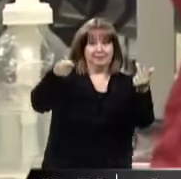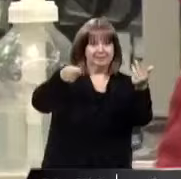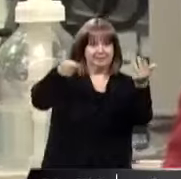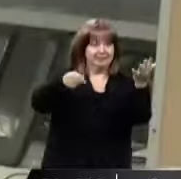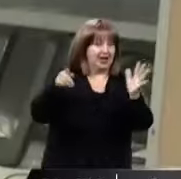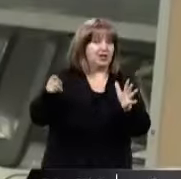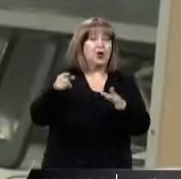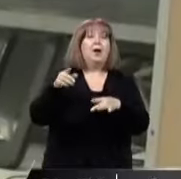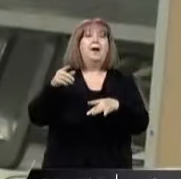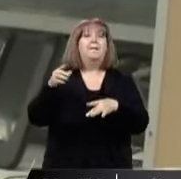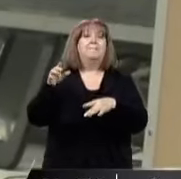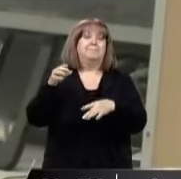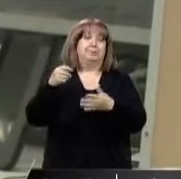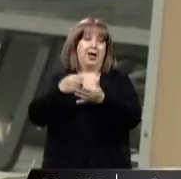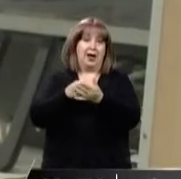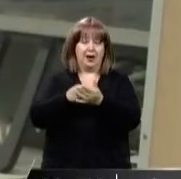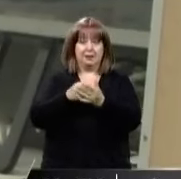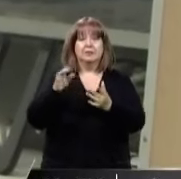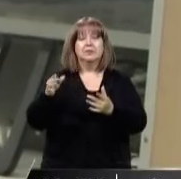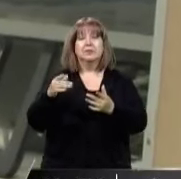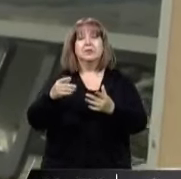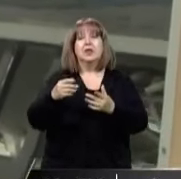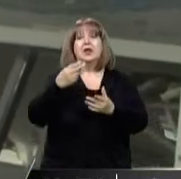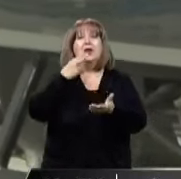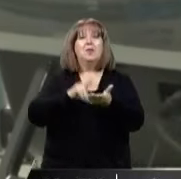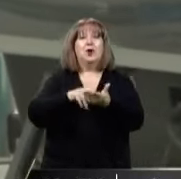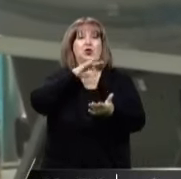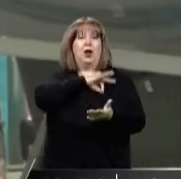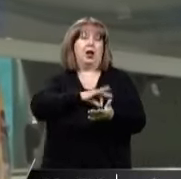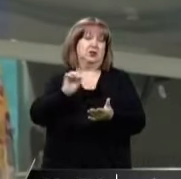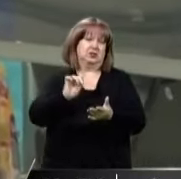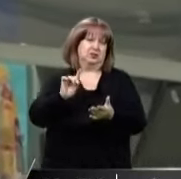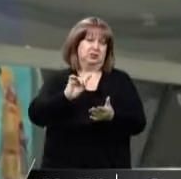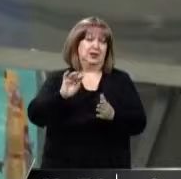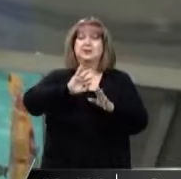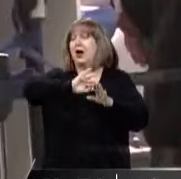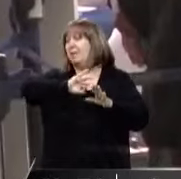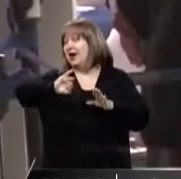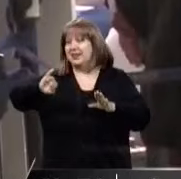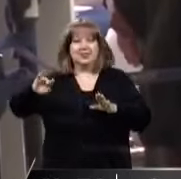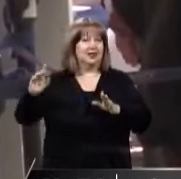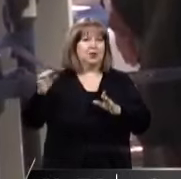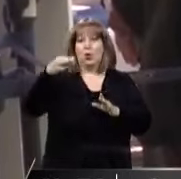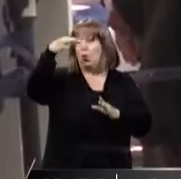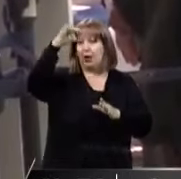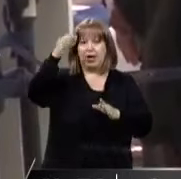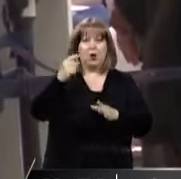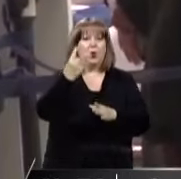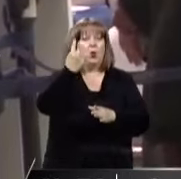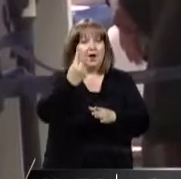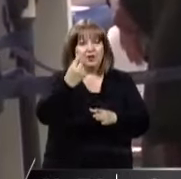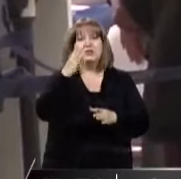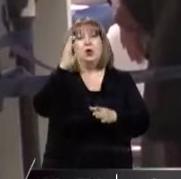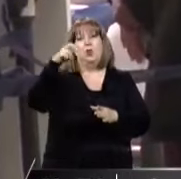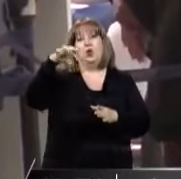esto, no tendrá impacto en el pago de ganancias, donde también justamente tema ahí importante